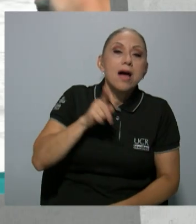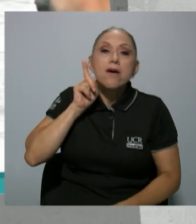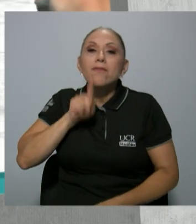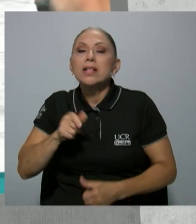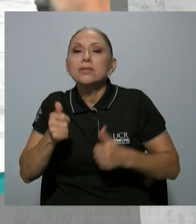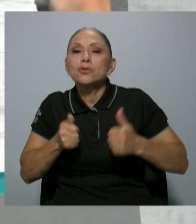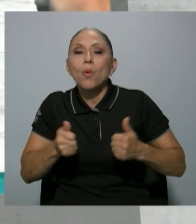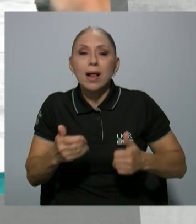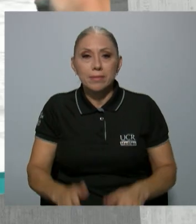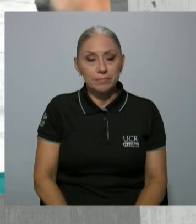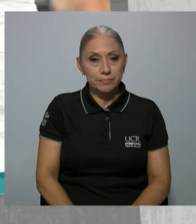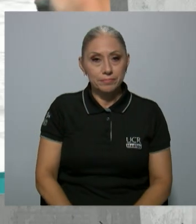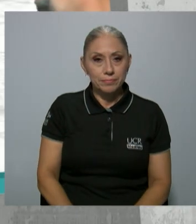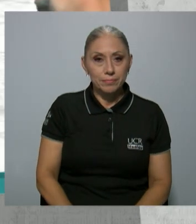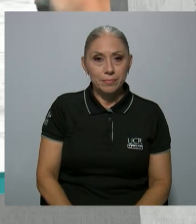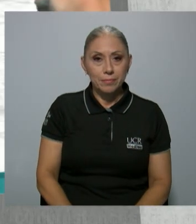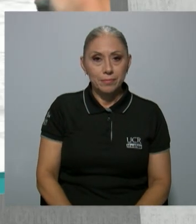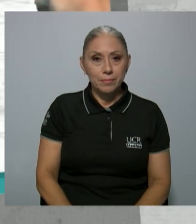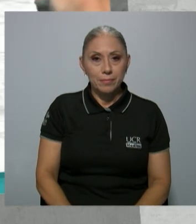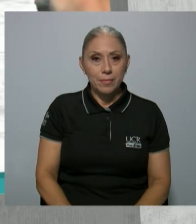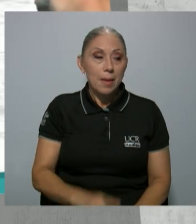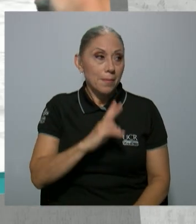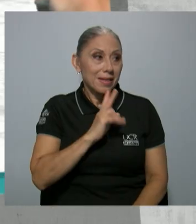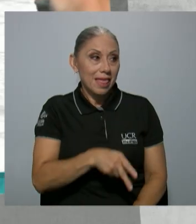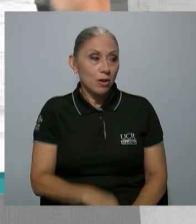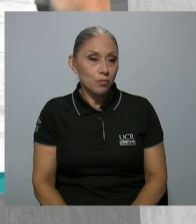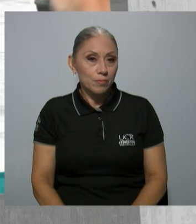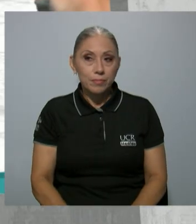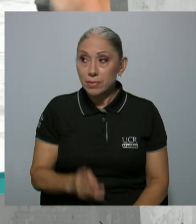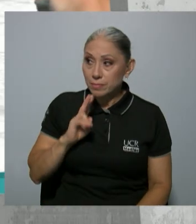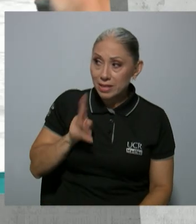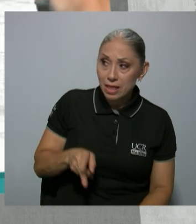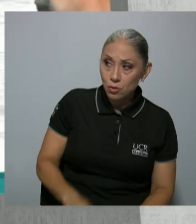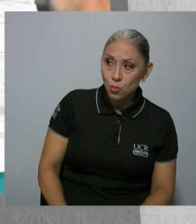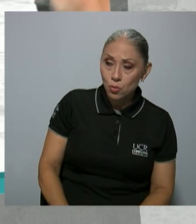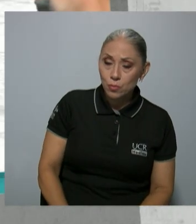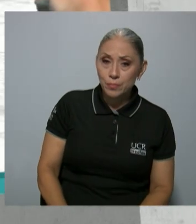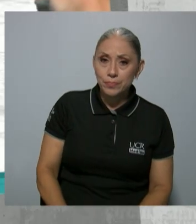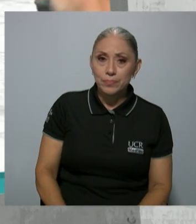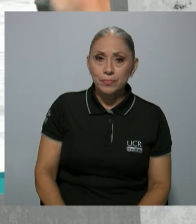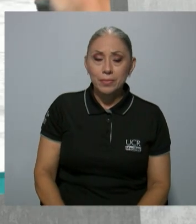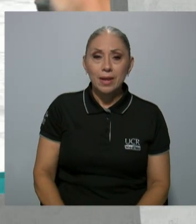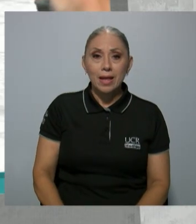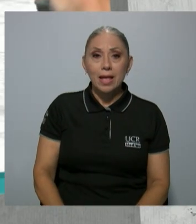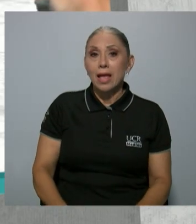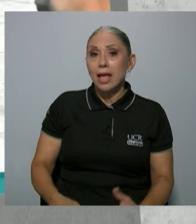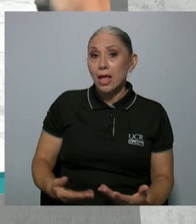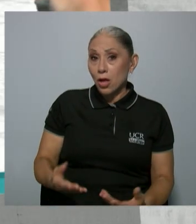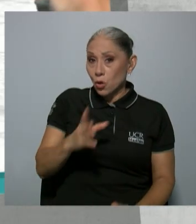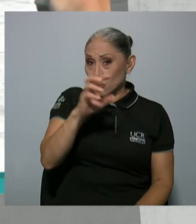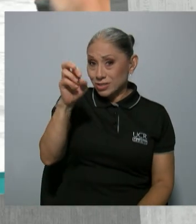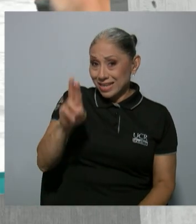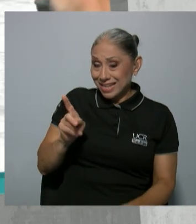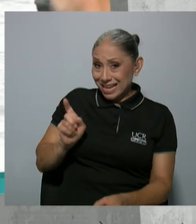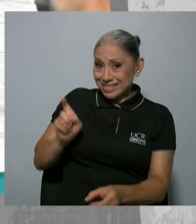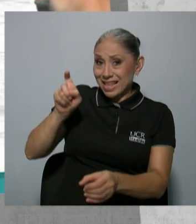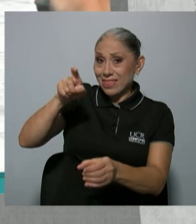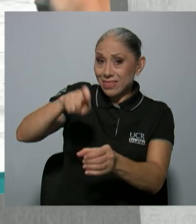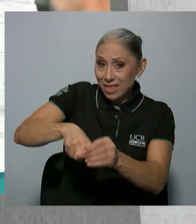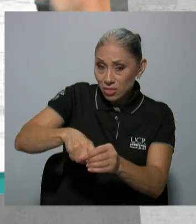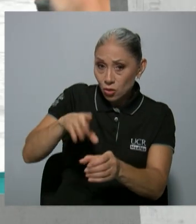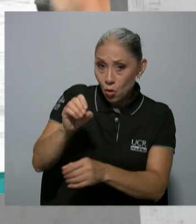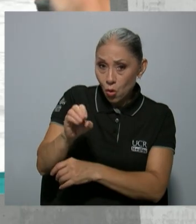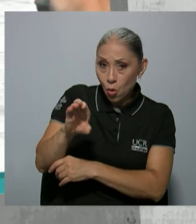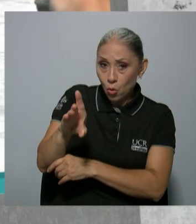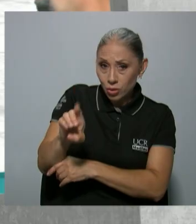Menores. Verdadero. Esto es verdadero. Entre los países con menores cargas obligatorias para